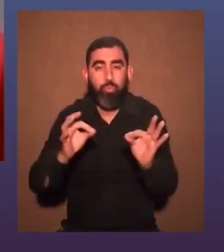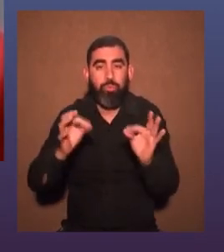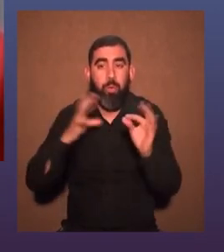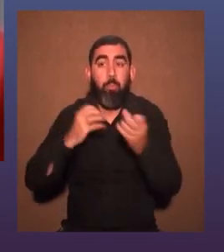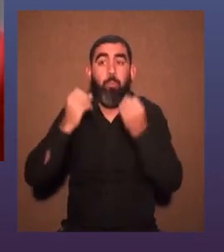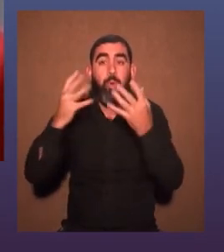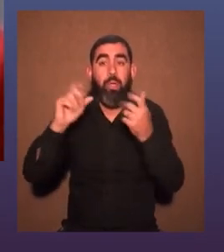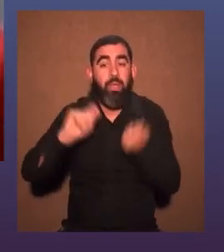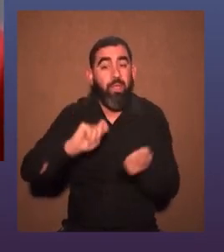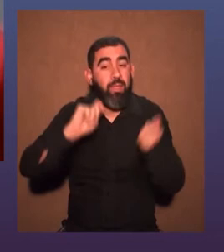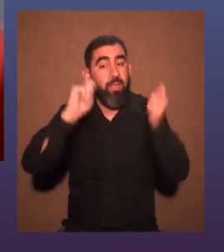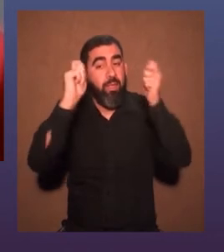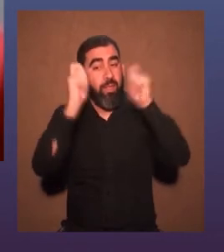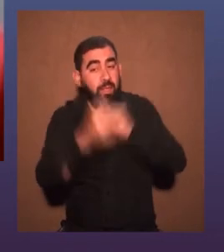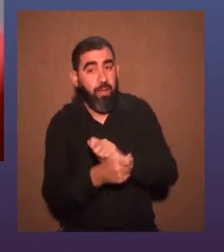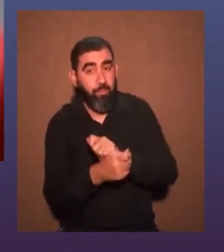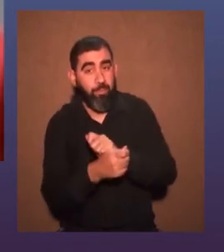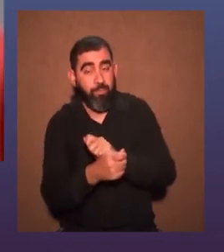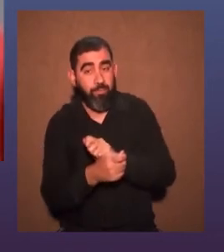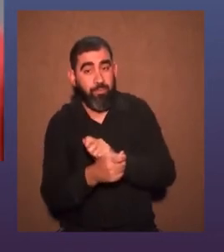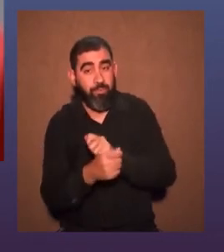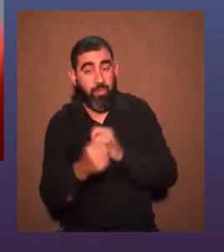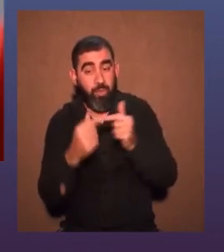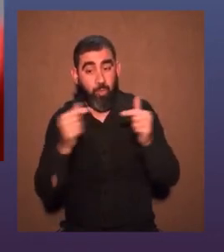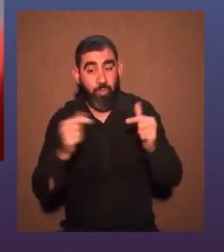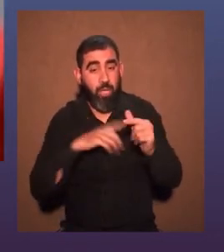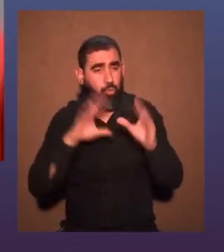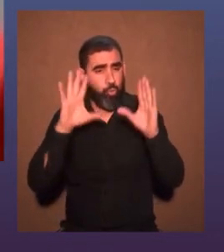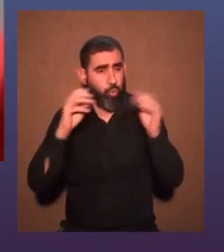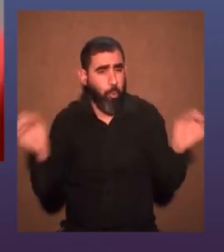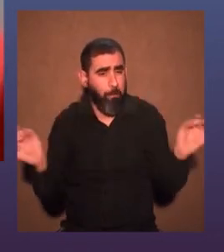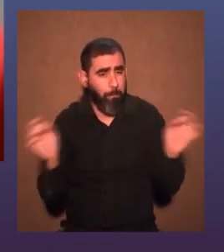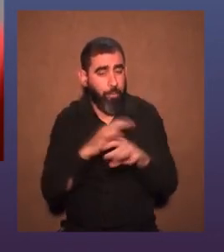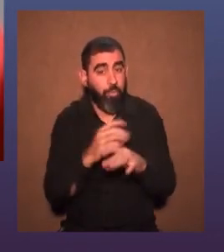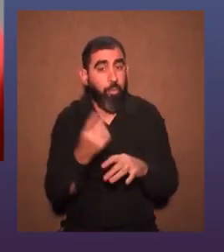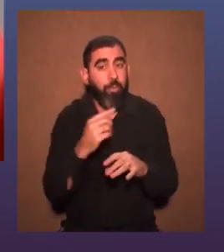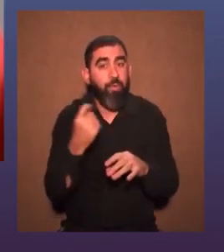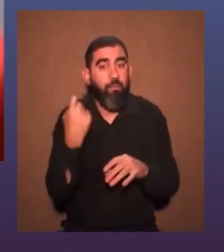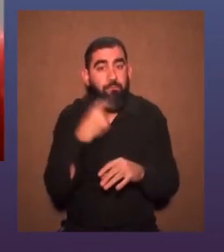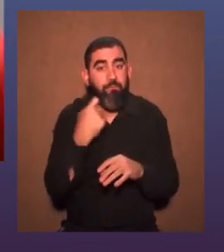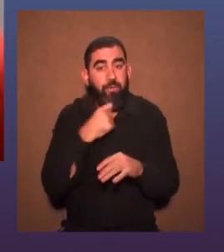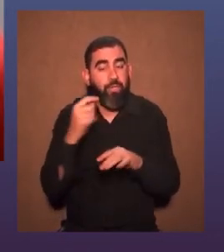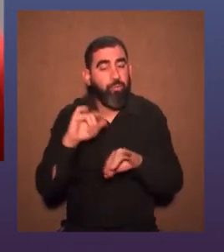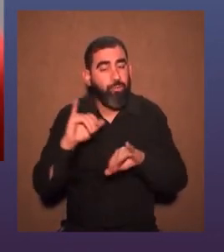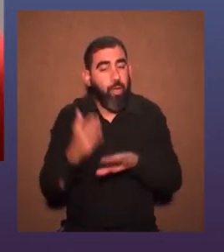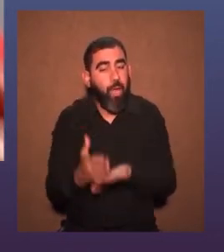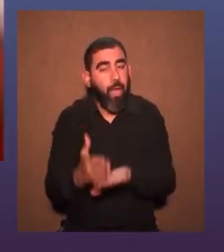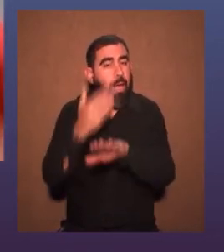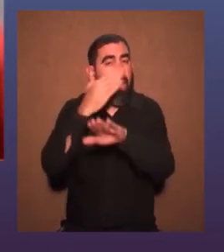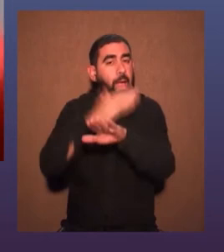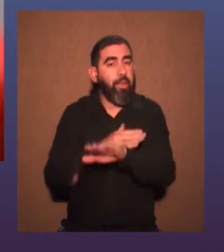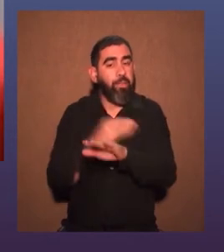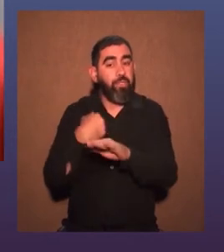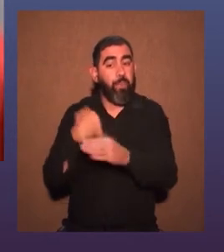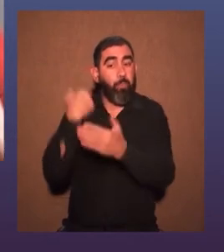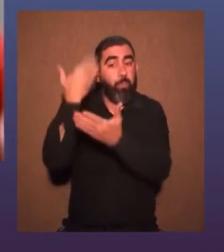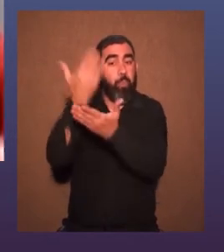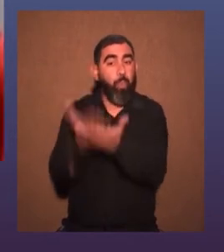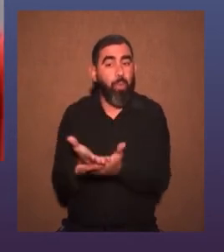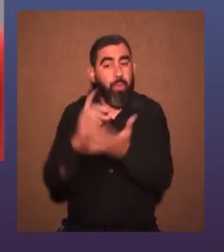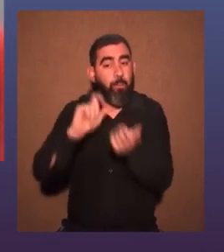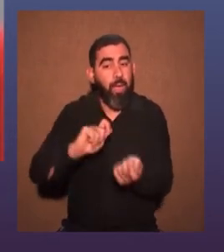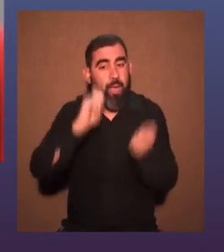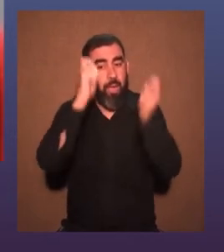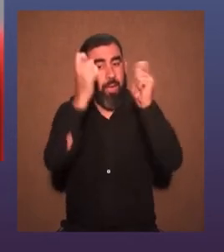las transiciones entre las escenas, por ejemplo, están todas las escenas, están todas, pero yo tengo, ya me adelanté y propuse cosas para las